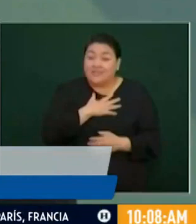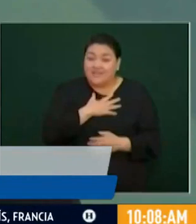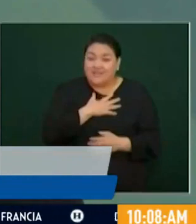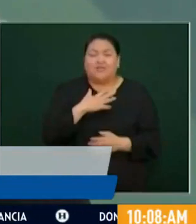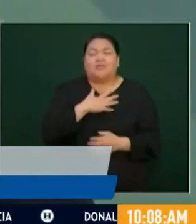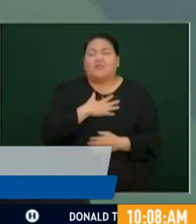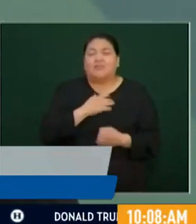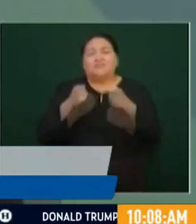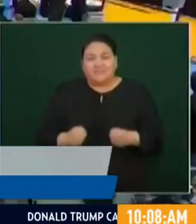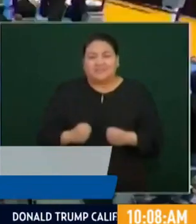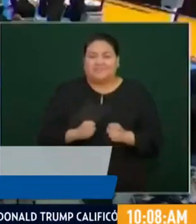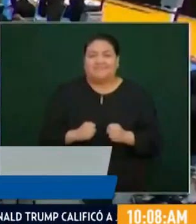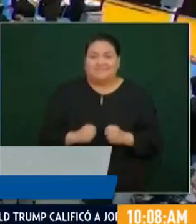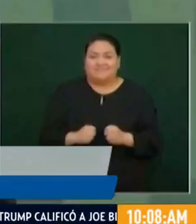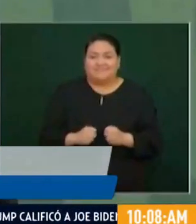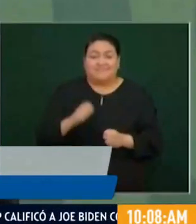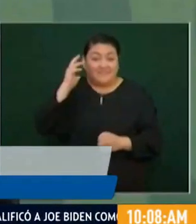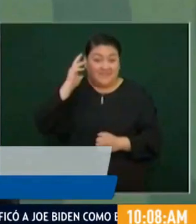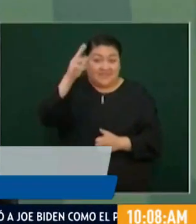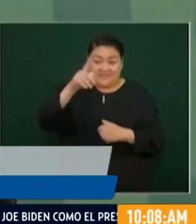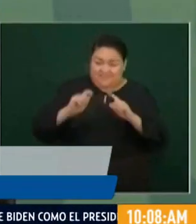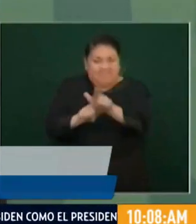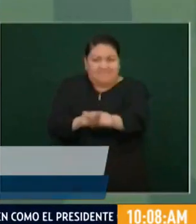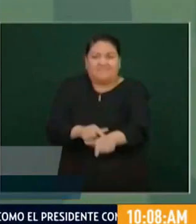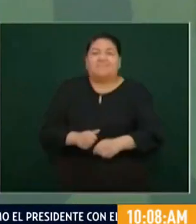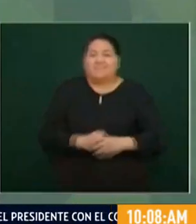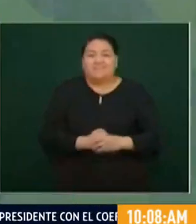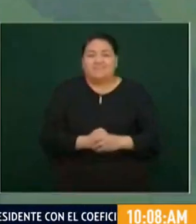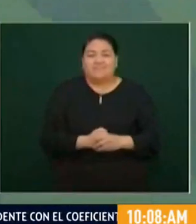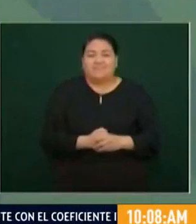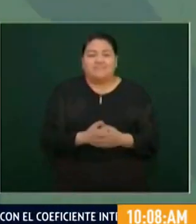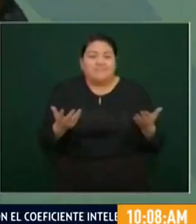estoy muy seguro que va a continuar la transformación, porque